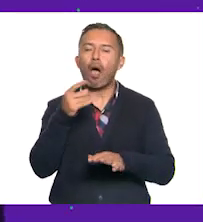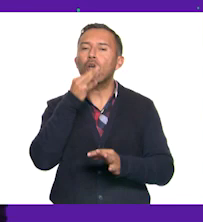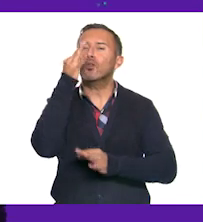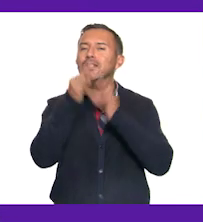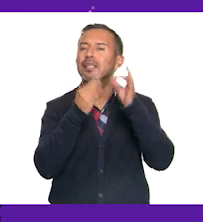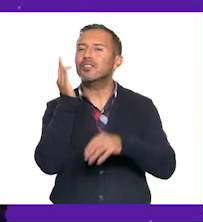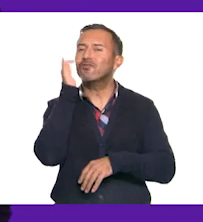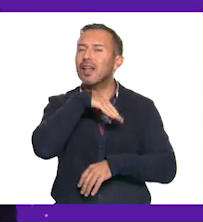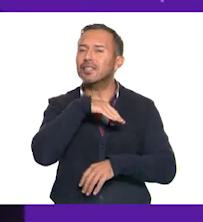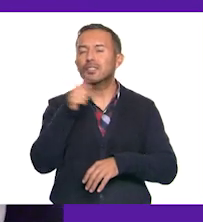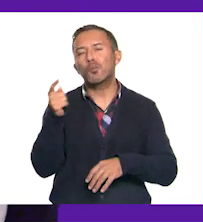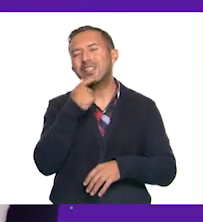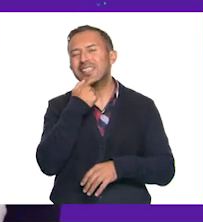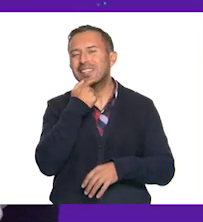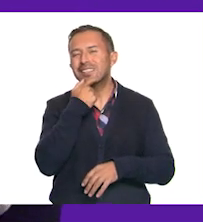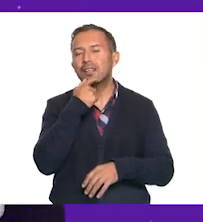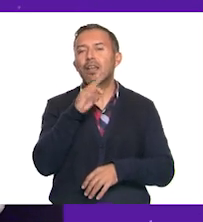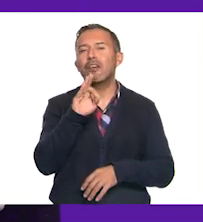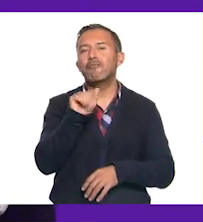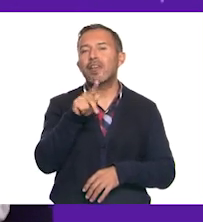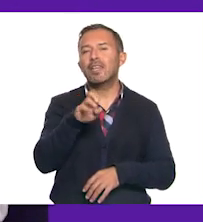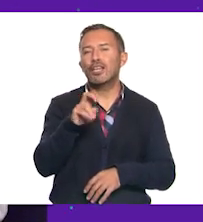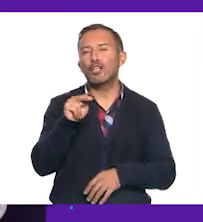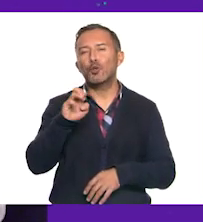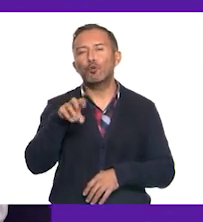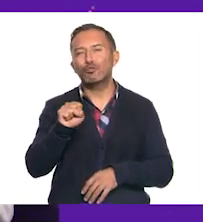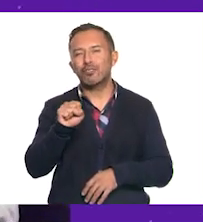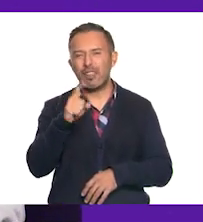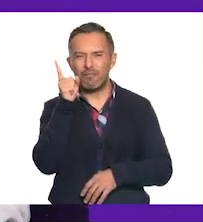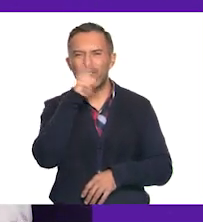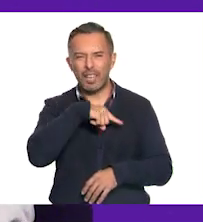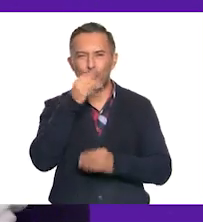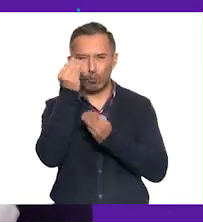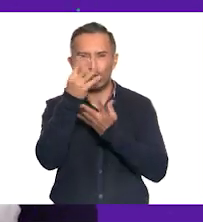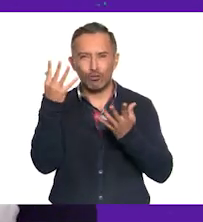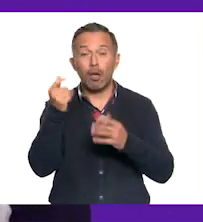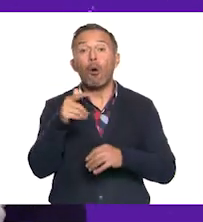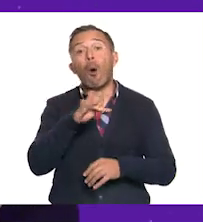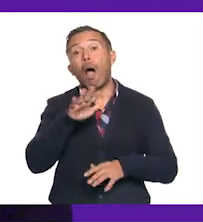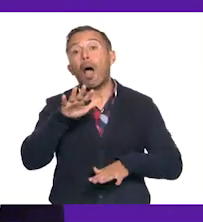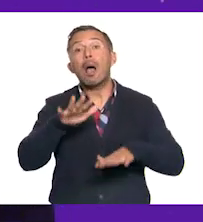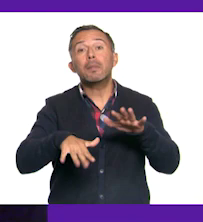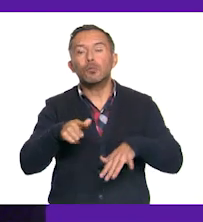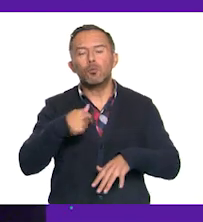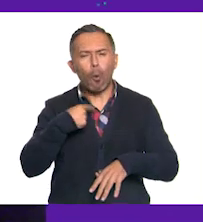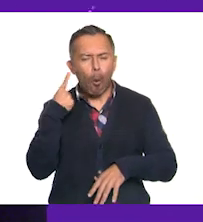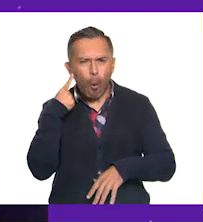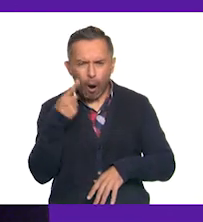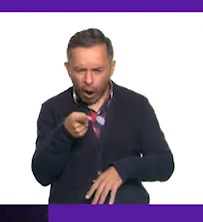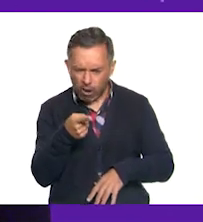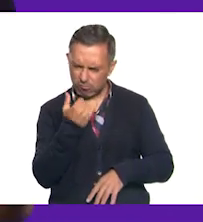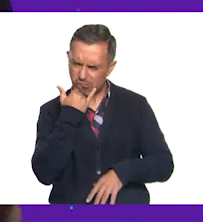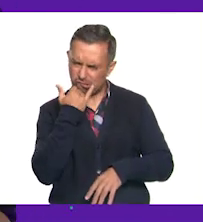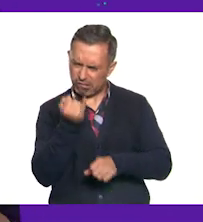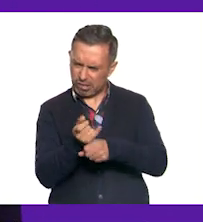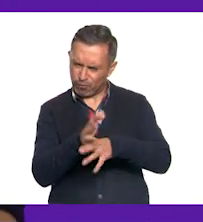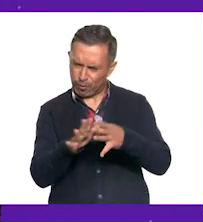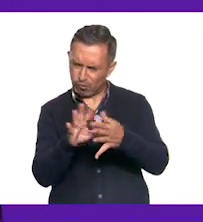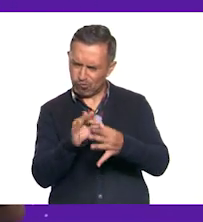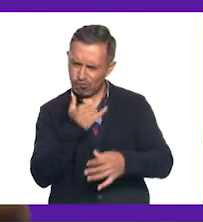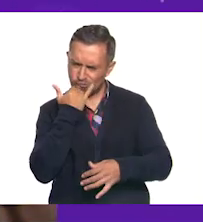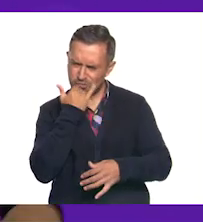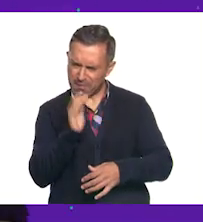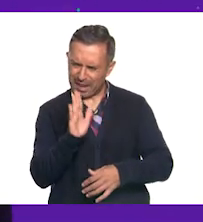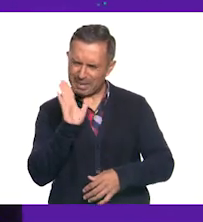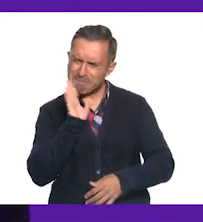conocidas como fake news? ¿O alguna vez te has encontrado con datos erróneos o información sospechosa en internet? Pues